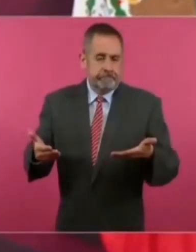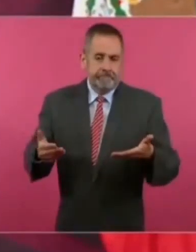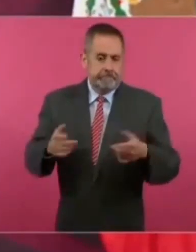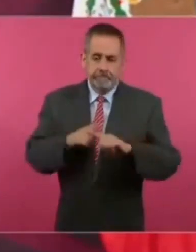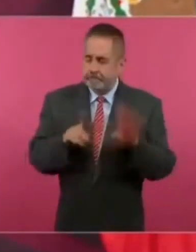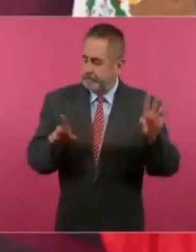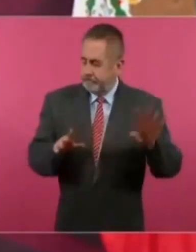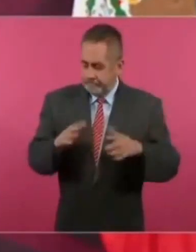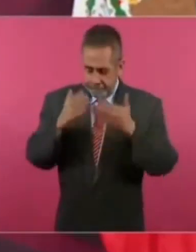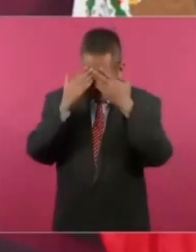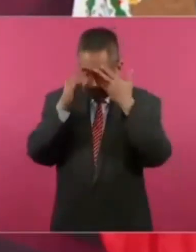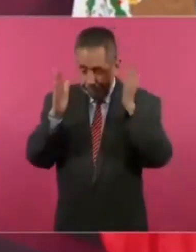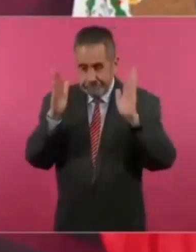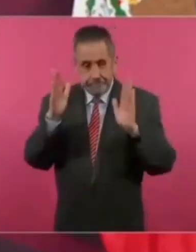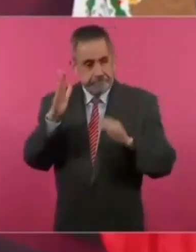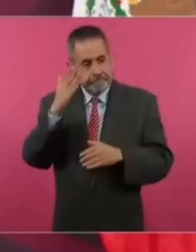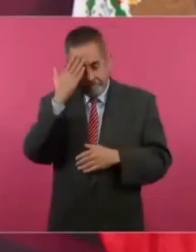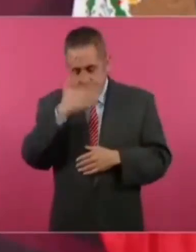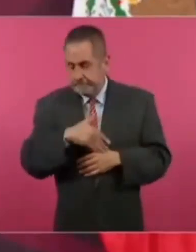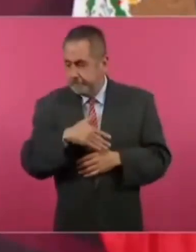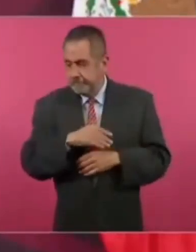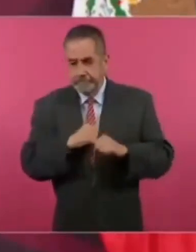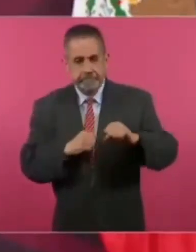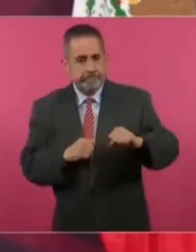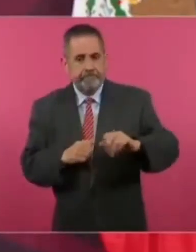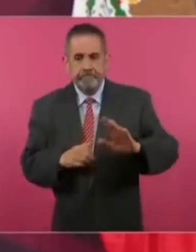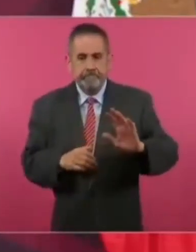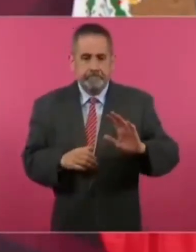pues ya todo esto está quedando